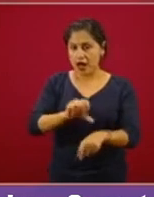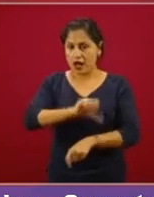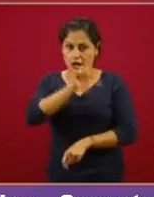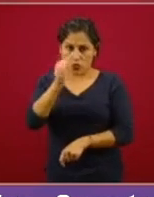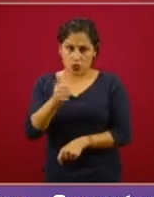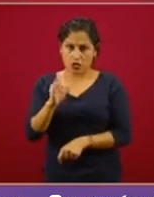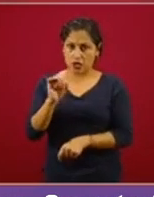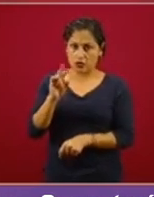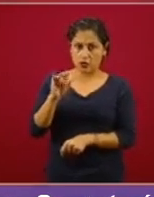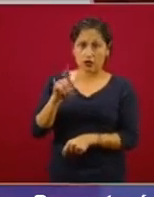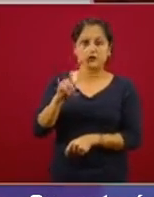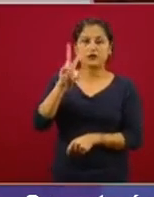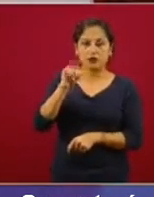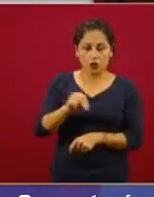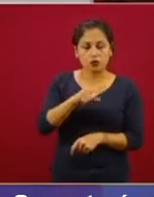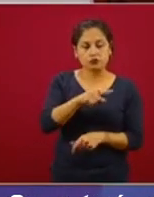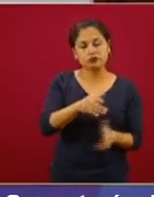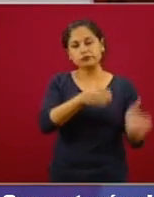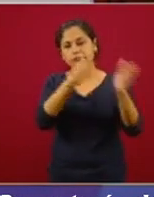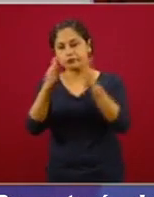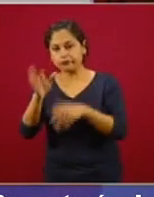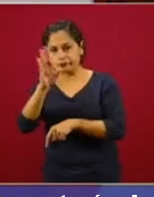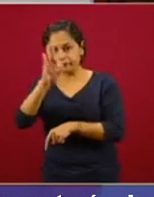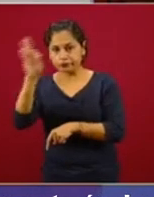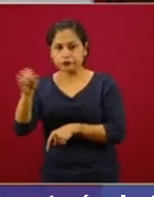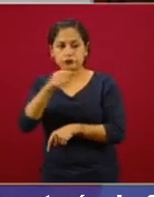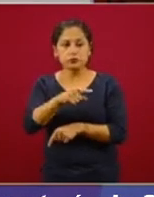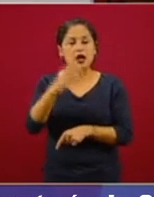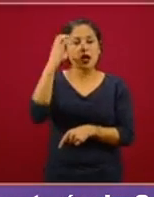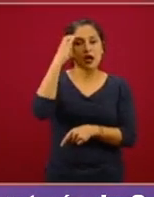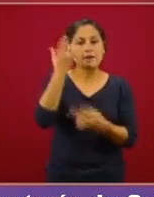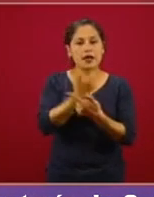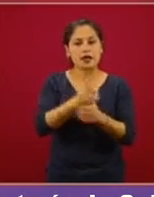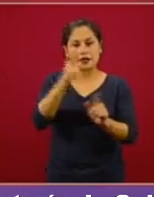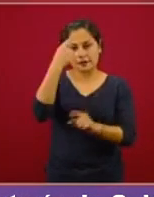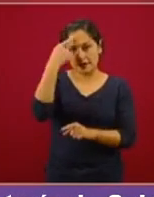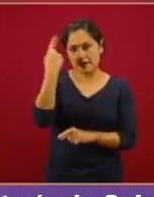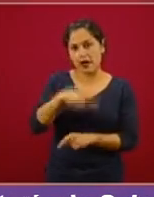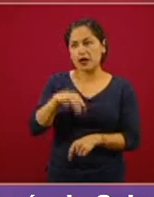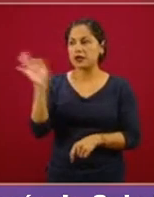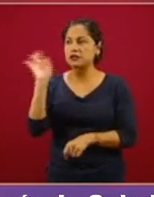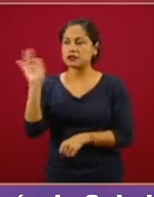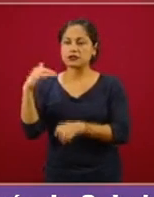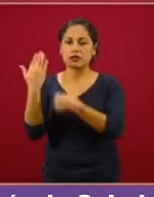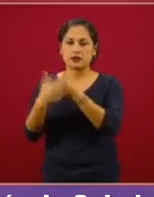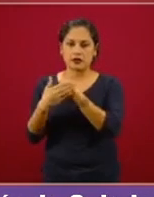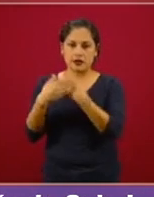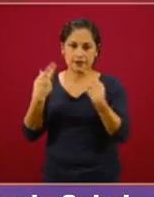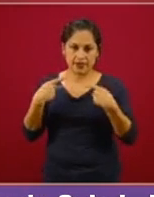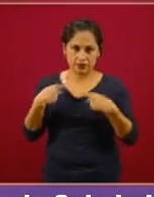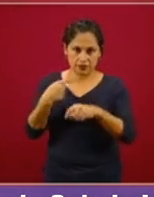liberar espacios COVID en los sitios correspondientes. Y también con el aprovisionamiento de materiales de